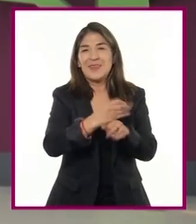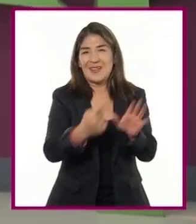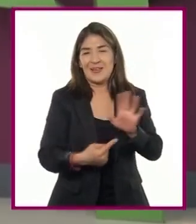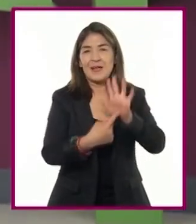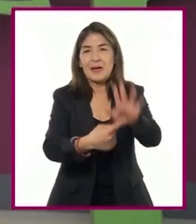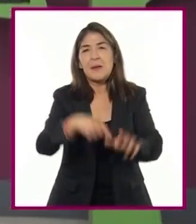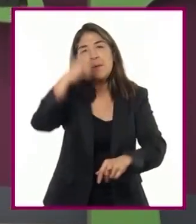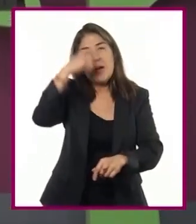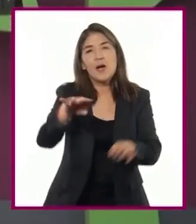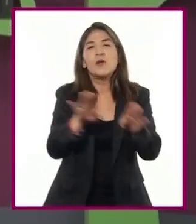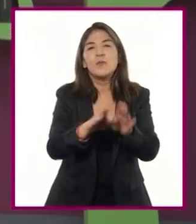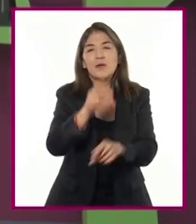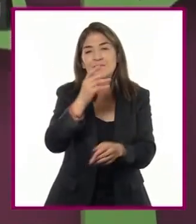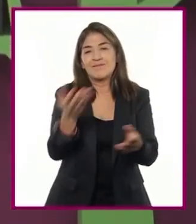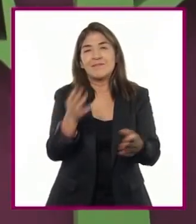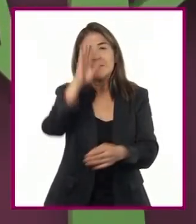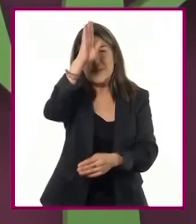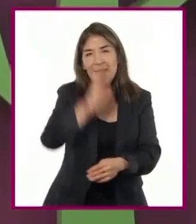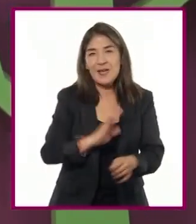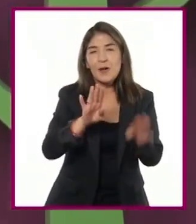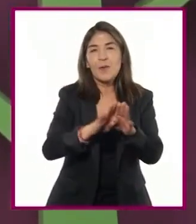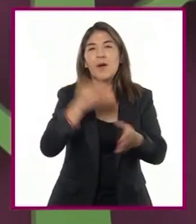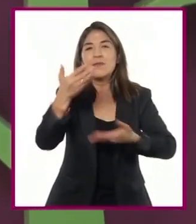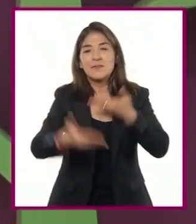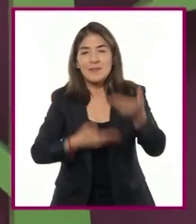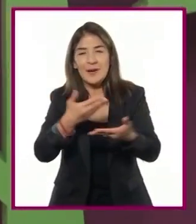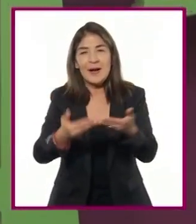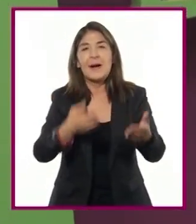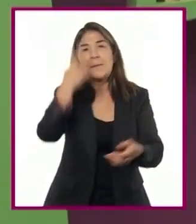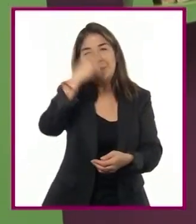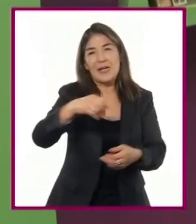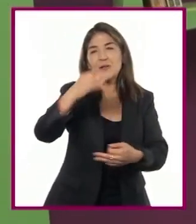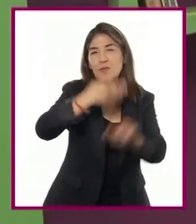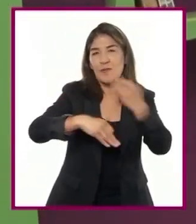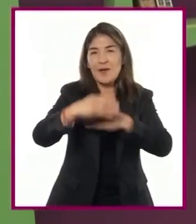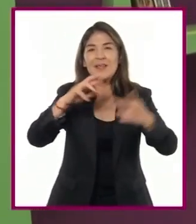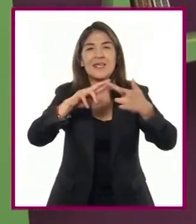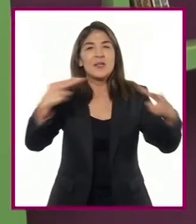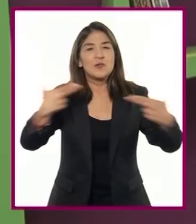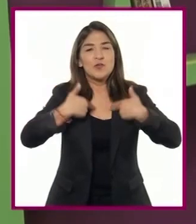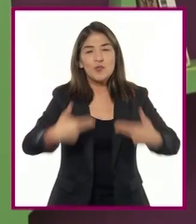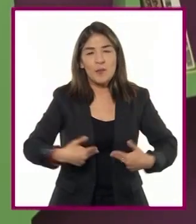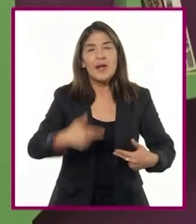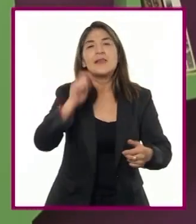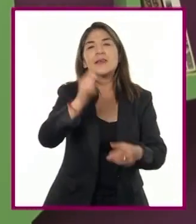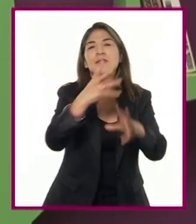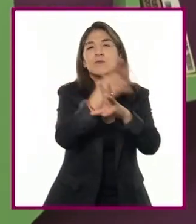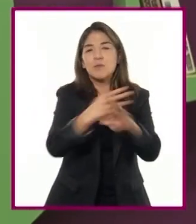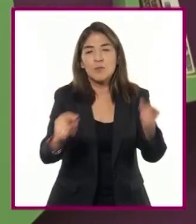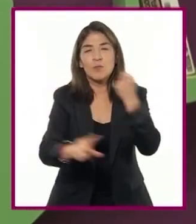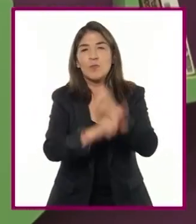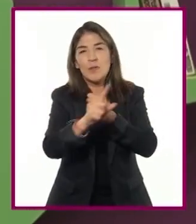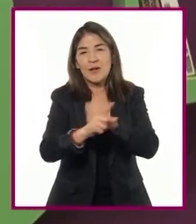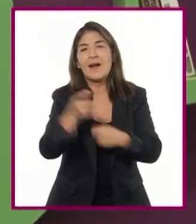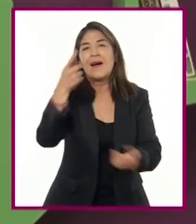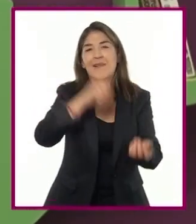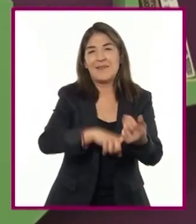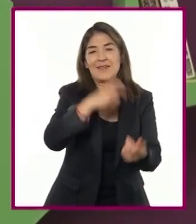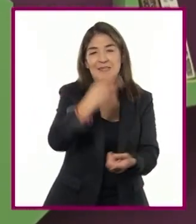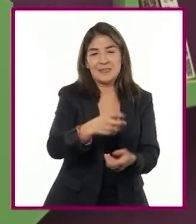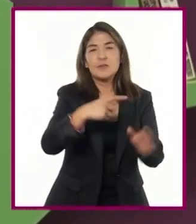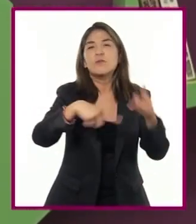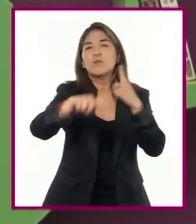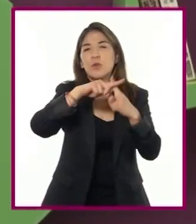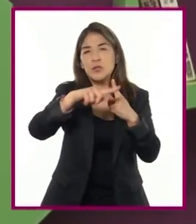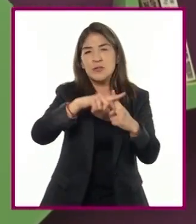de la mediación a cualquier nivel de las relaciones humanas supone un aprendizaje en la resolución positiva de los conflictos. Tiene